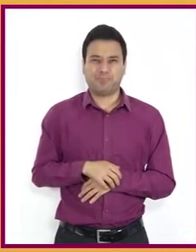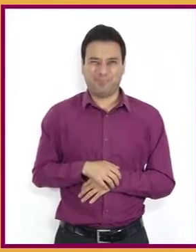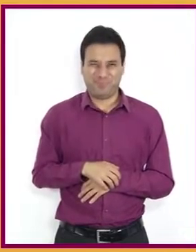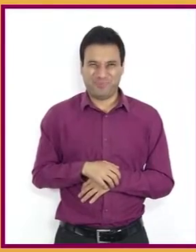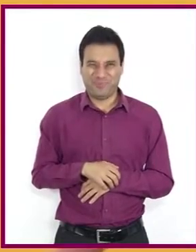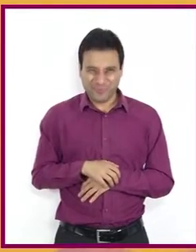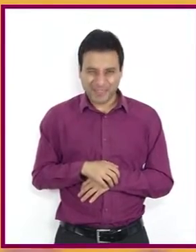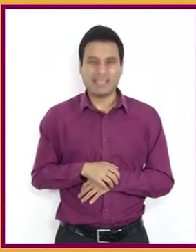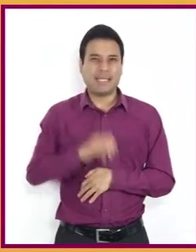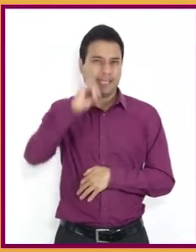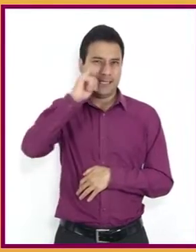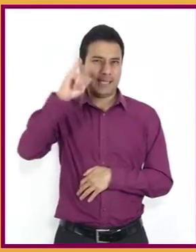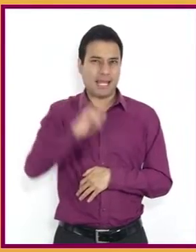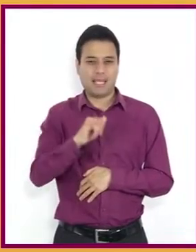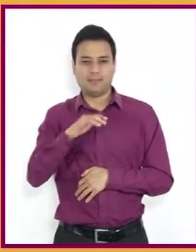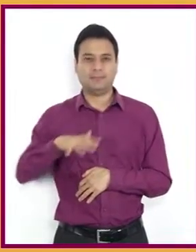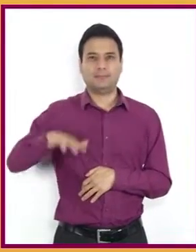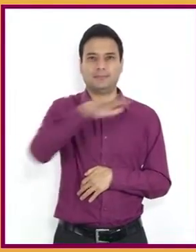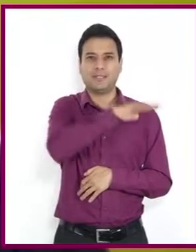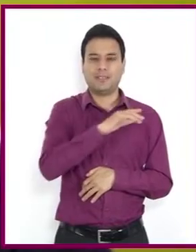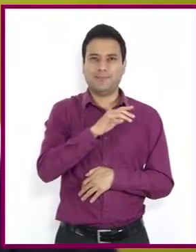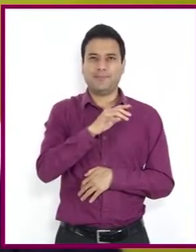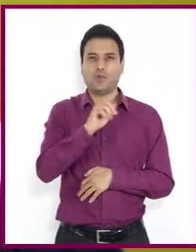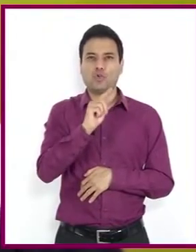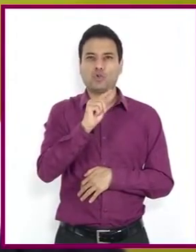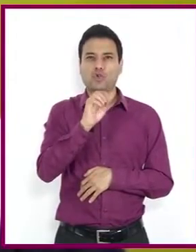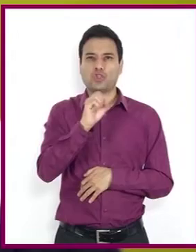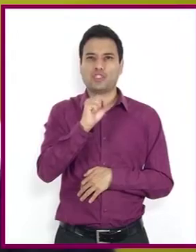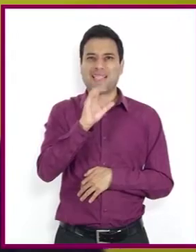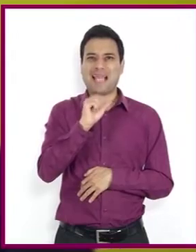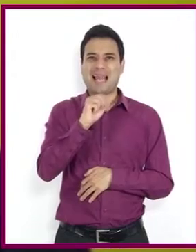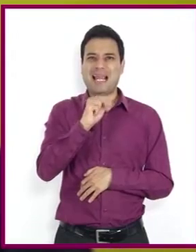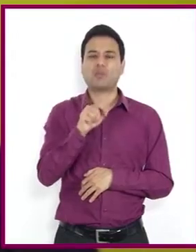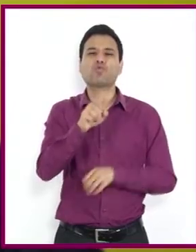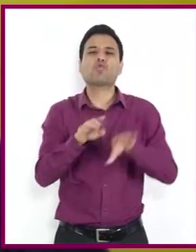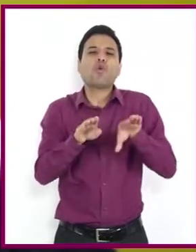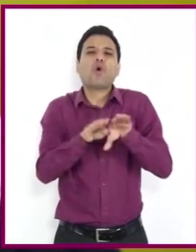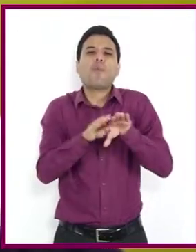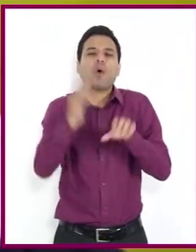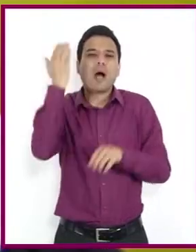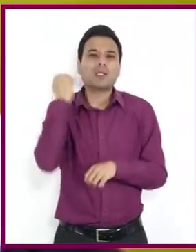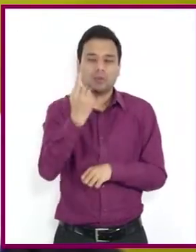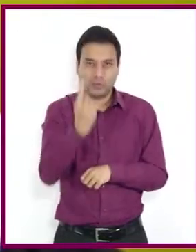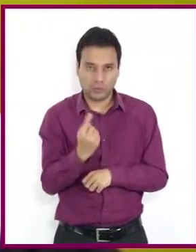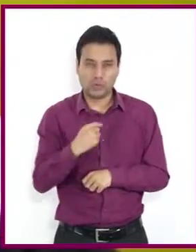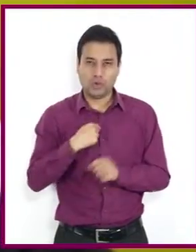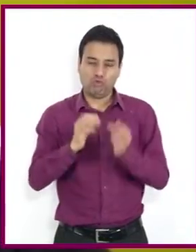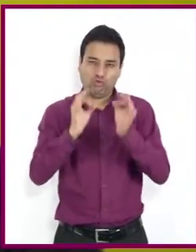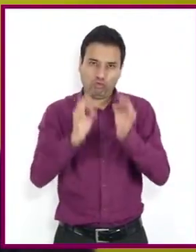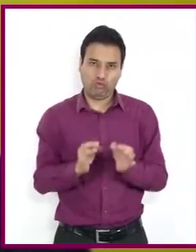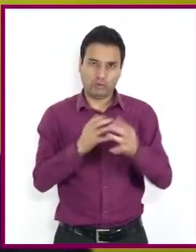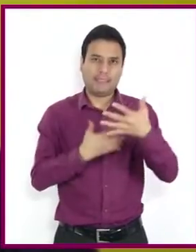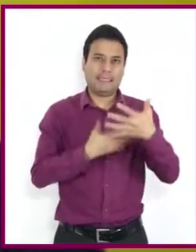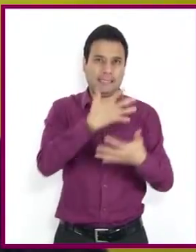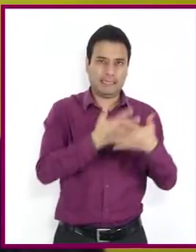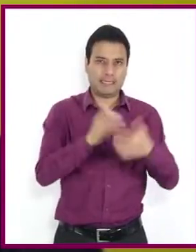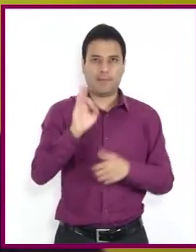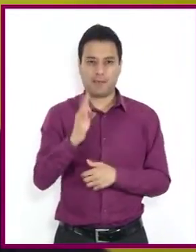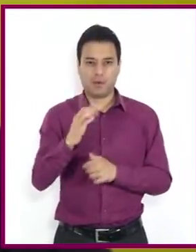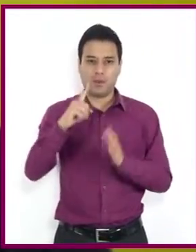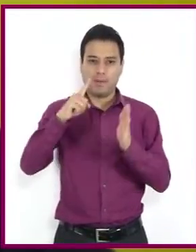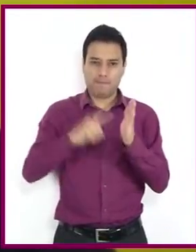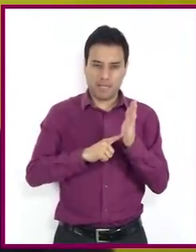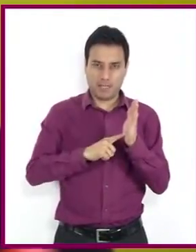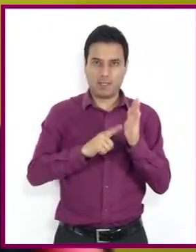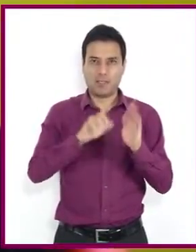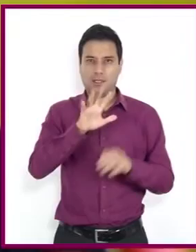Toscana. ¿Cómo fue su infancia? Bueno, pues yo nací el 15 de febrero de 1564.